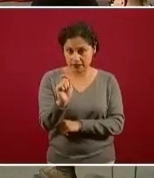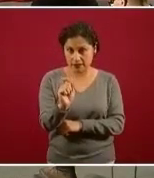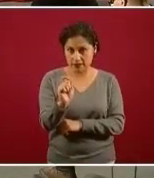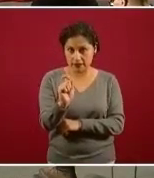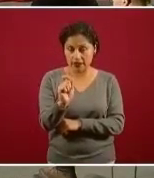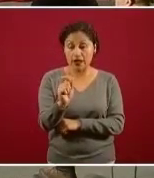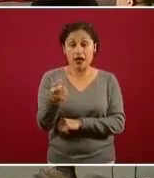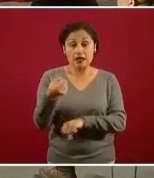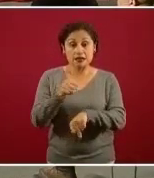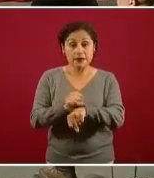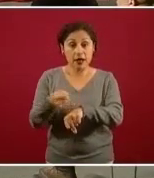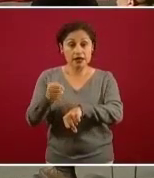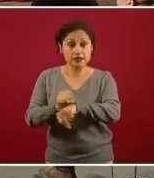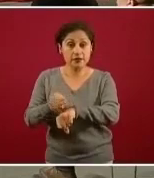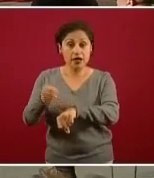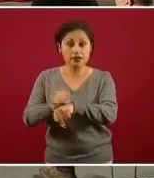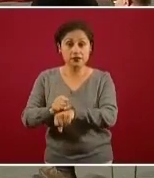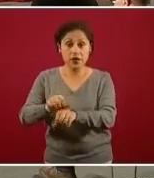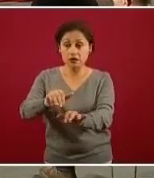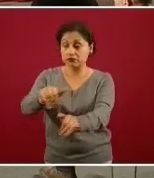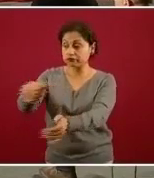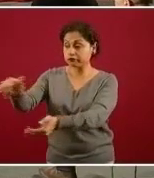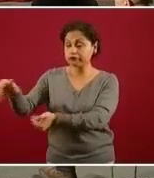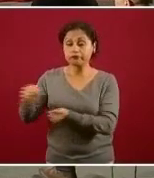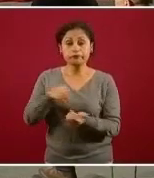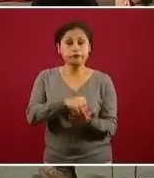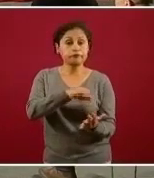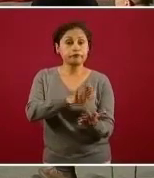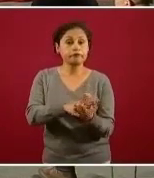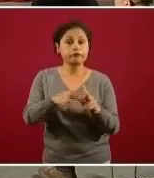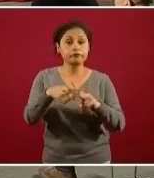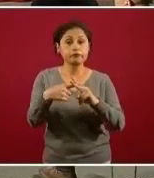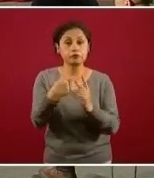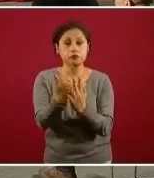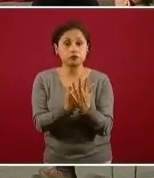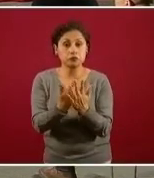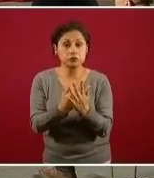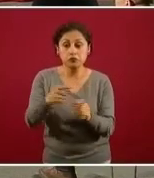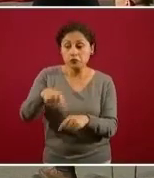por semana, que generan 26,000 unidades de salud.